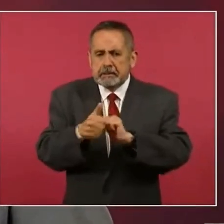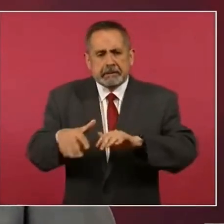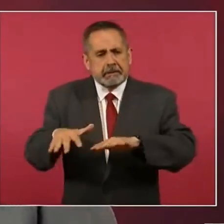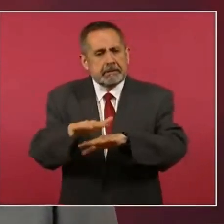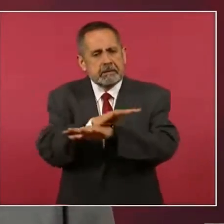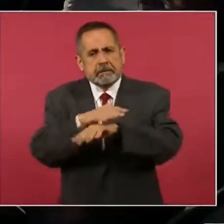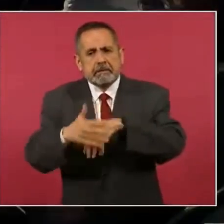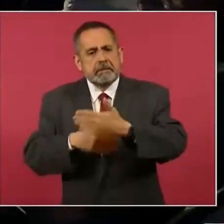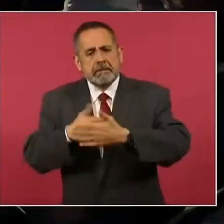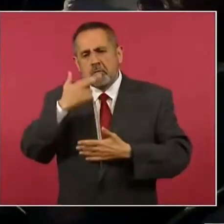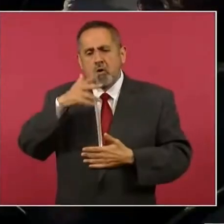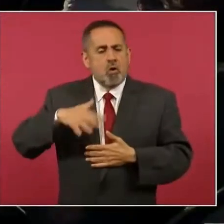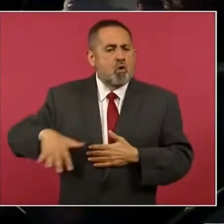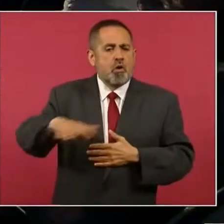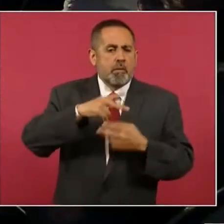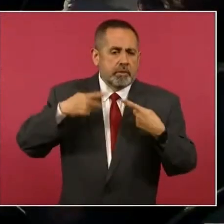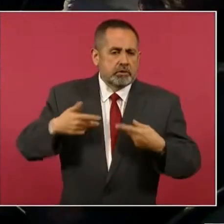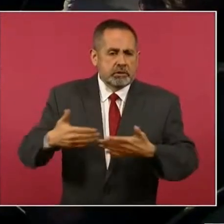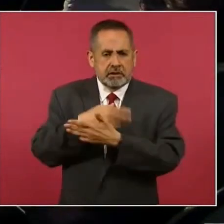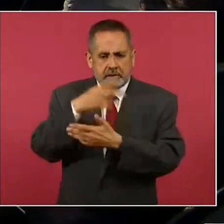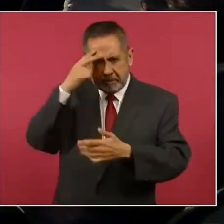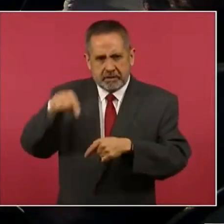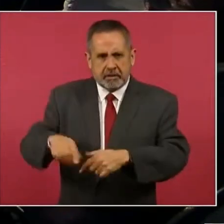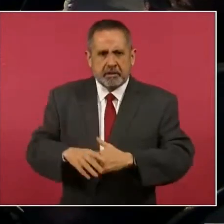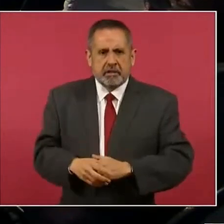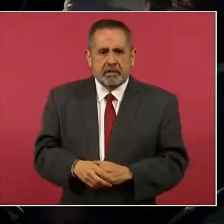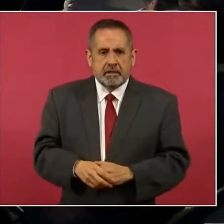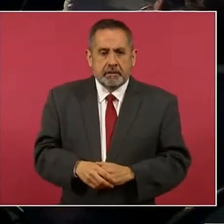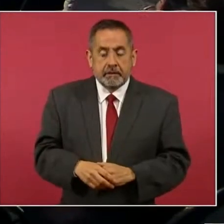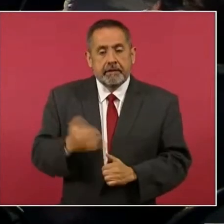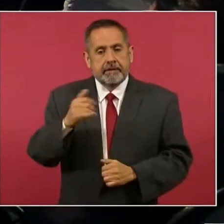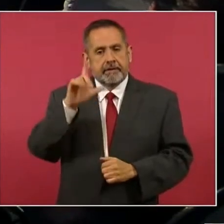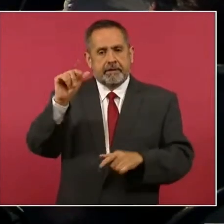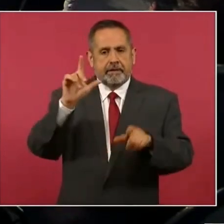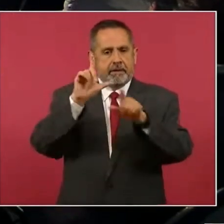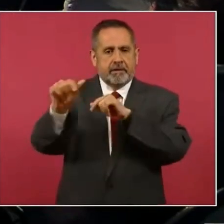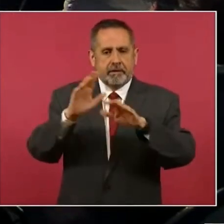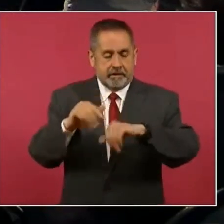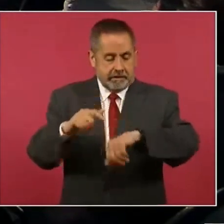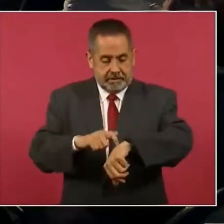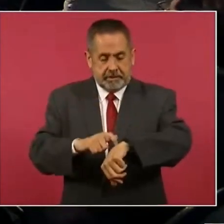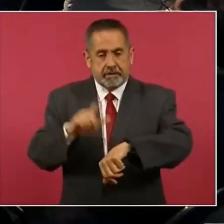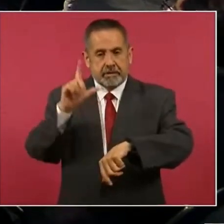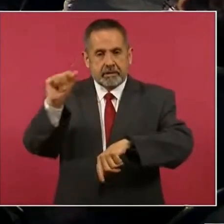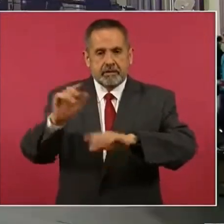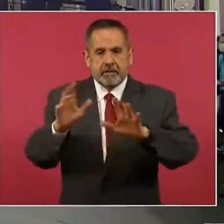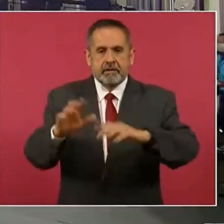vida y de trabajo de nuestro pueblo. Y vámonos porque... Oiga.